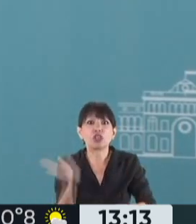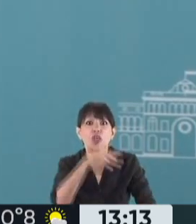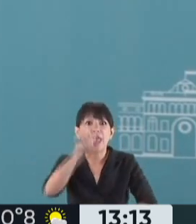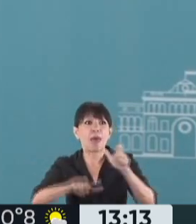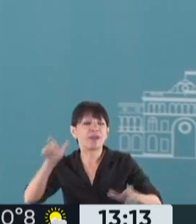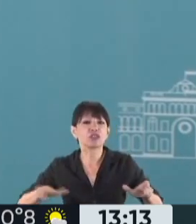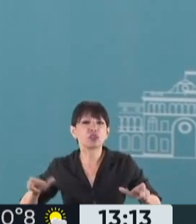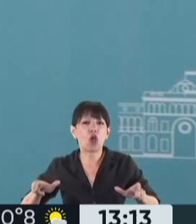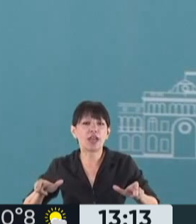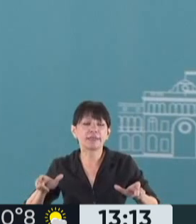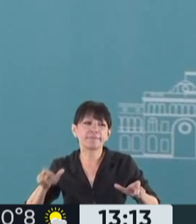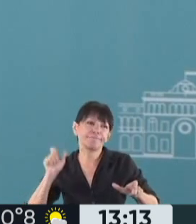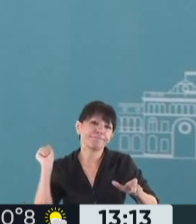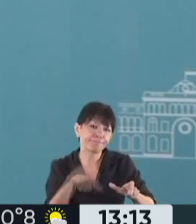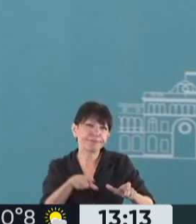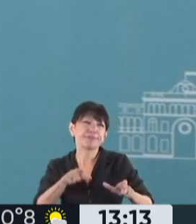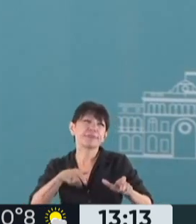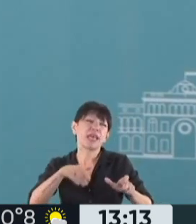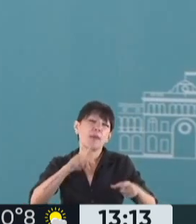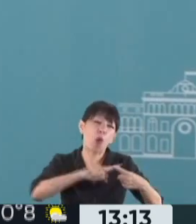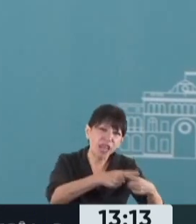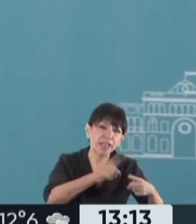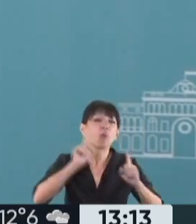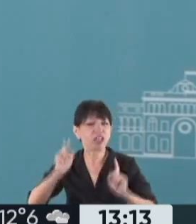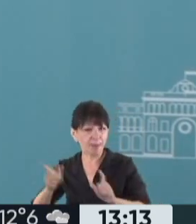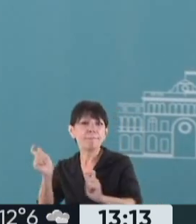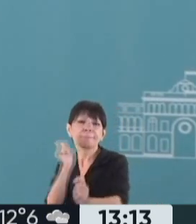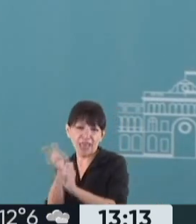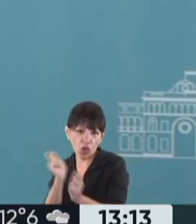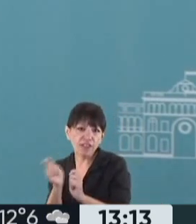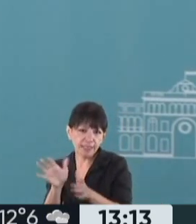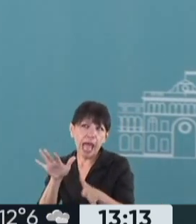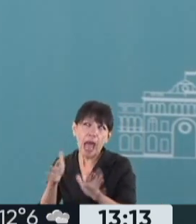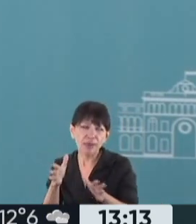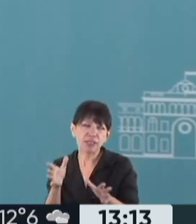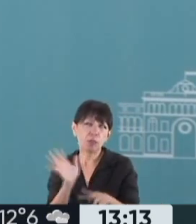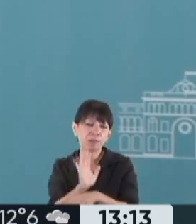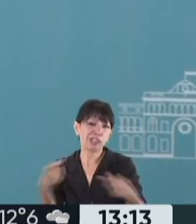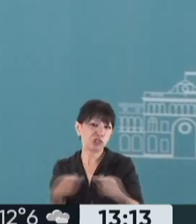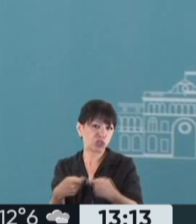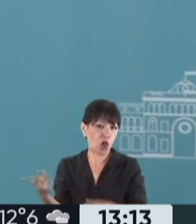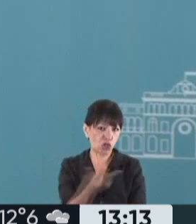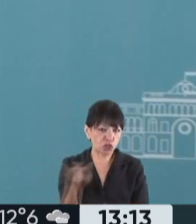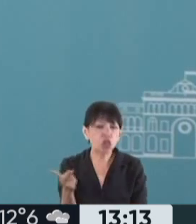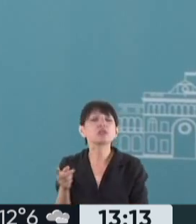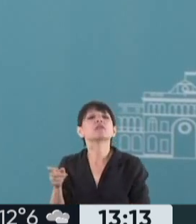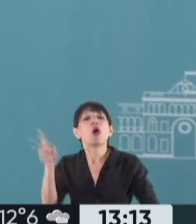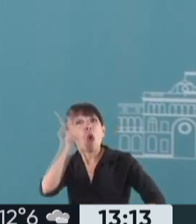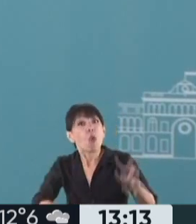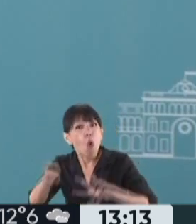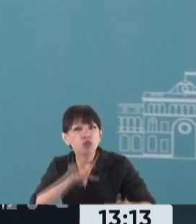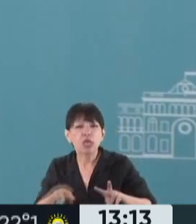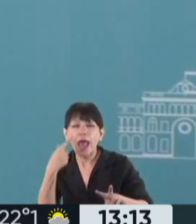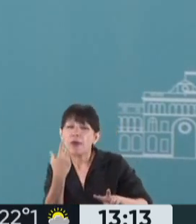todo el mundo de la política y del periodismo, que muchas veces son dos partes de la misma moneda, está buscando a ver cómo las